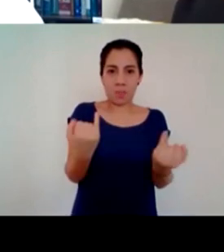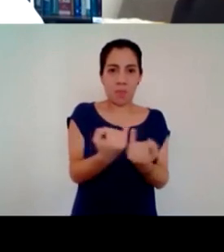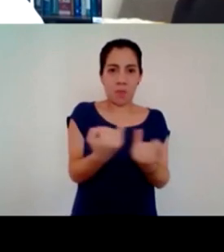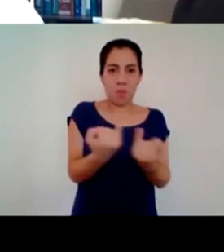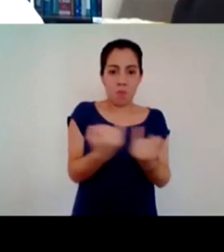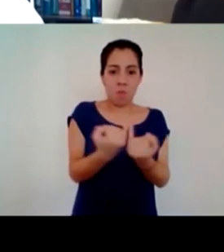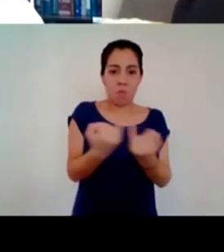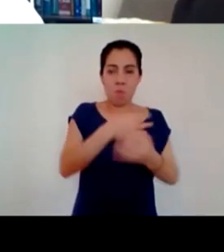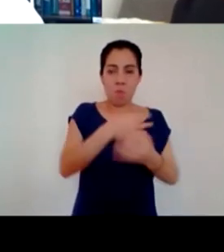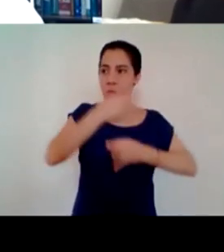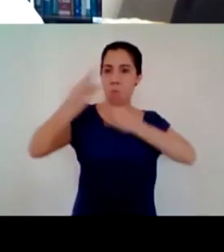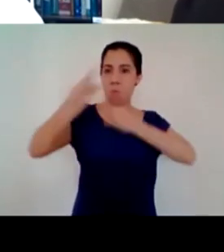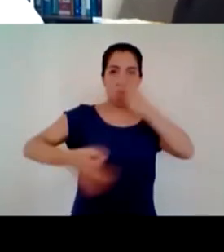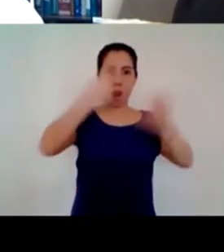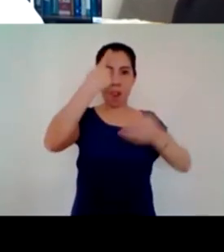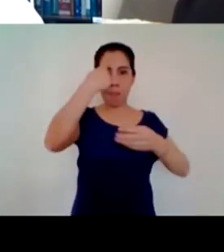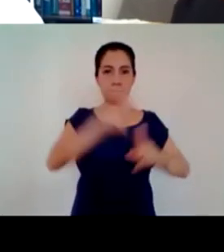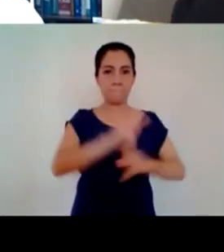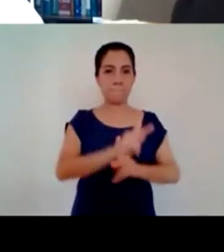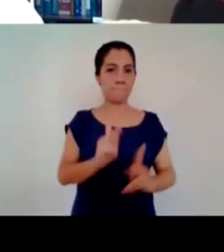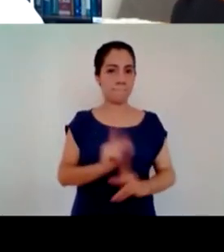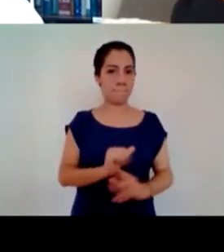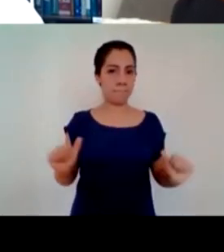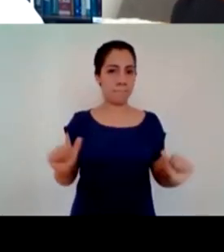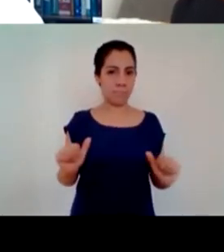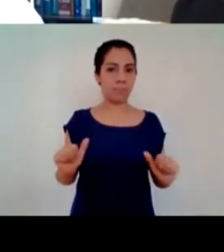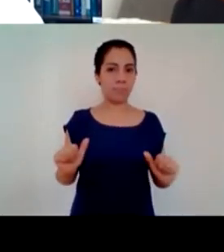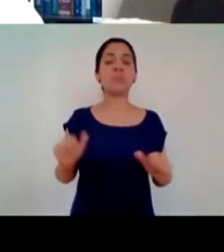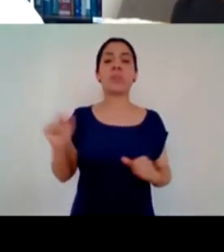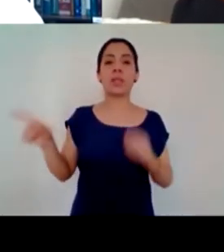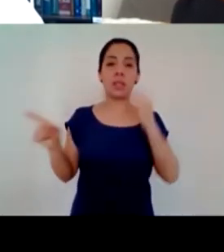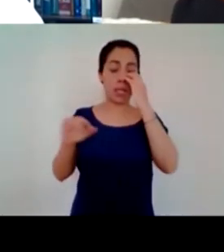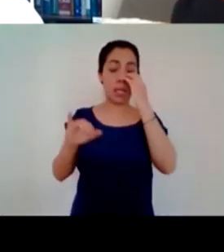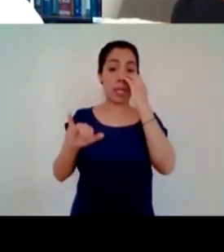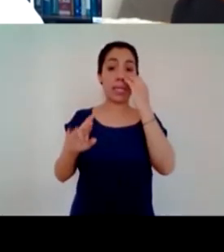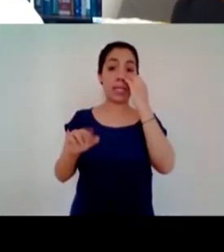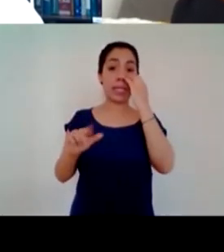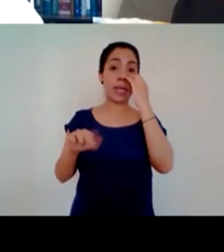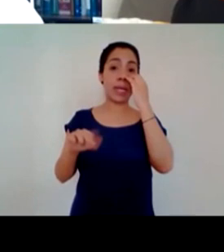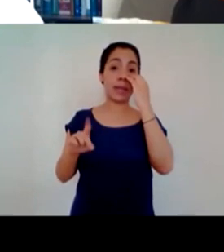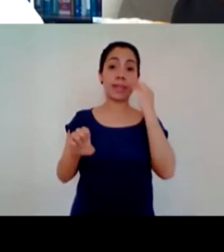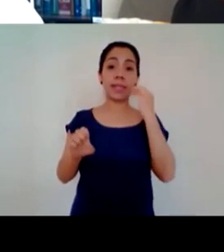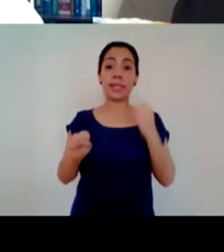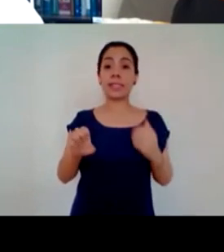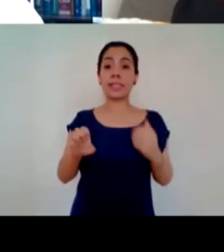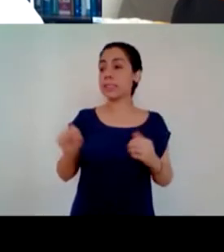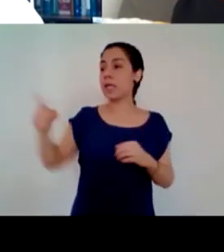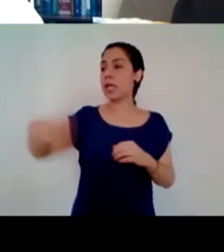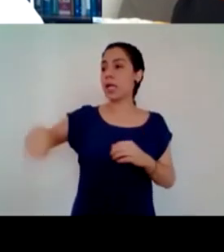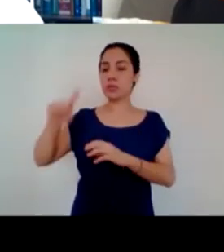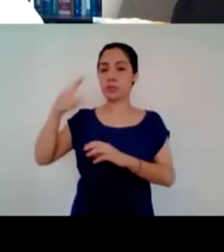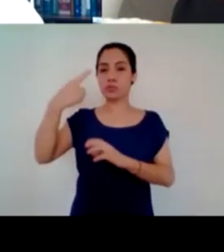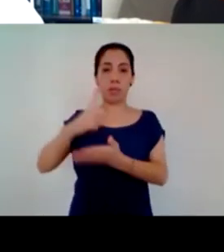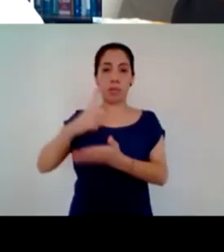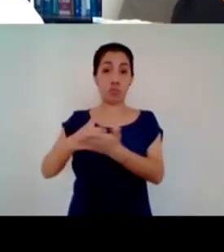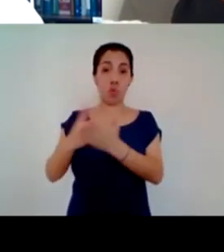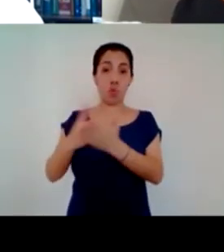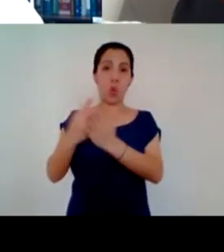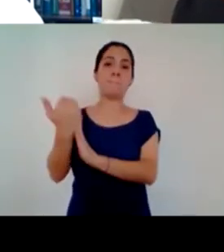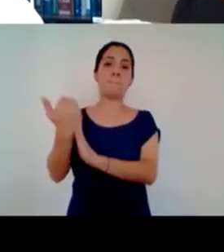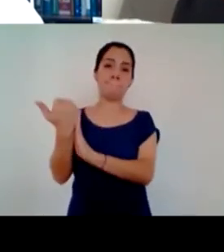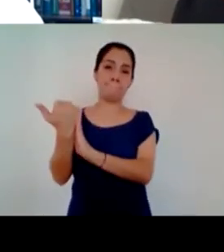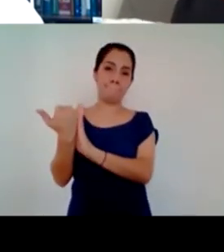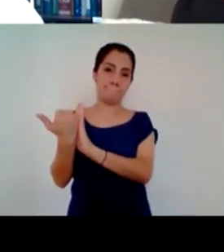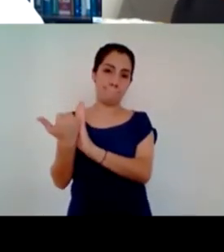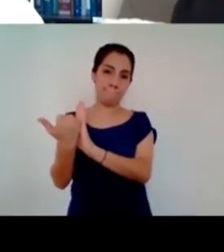islandeses lograron reducir realmente de manera significativa el consumo de estas sustancias cuando los papás pasan más tiempo